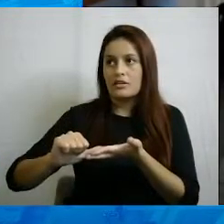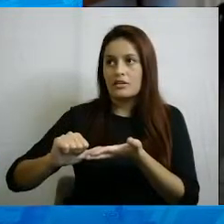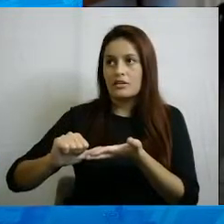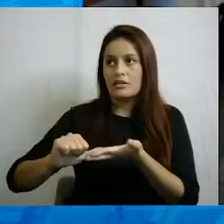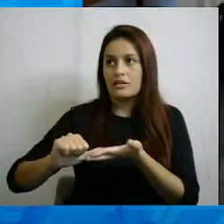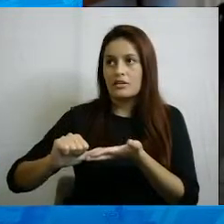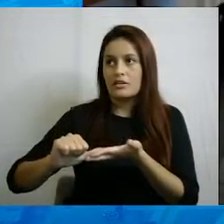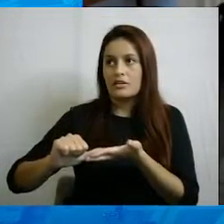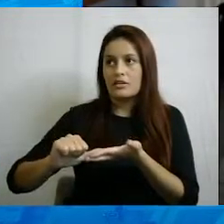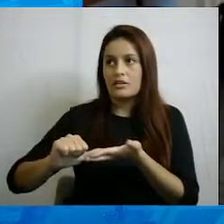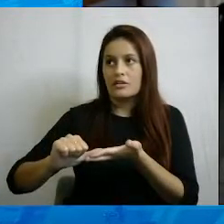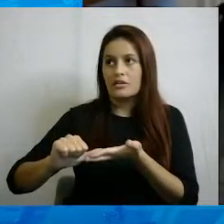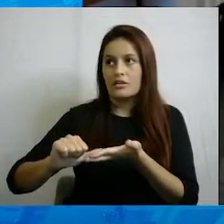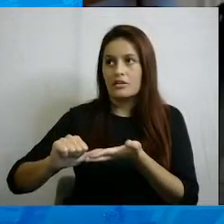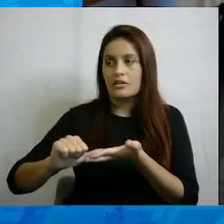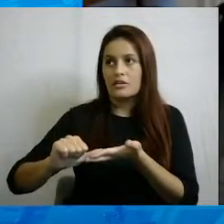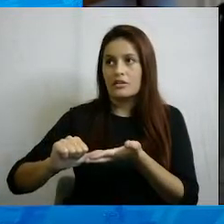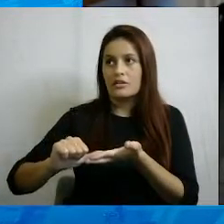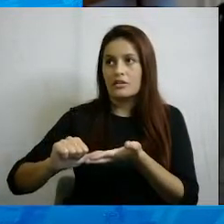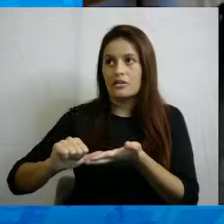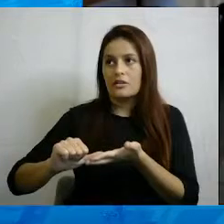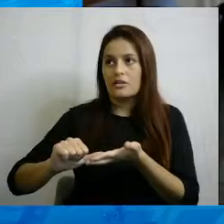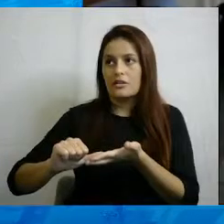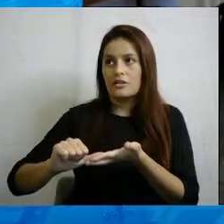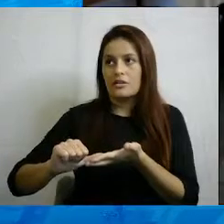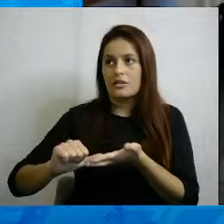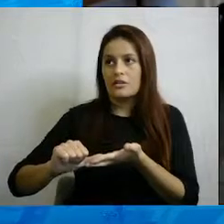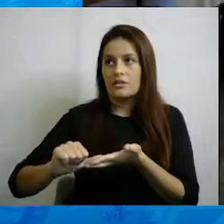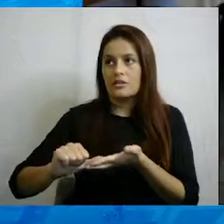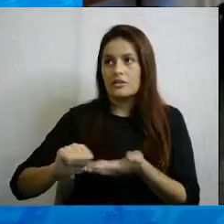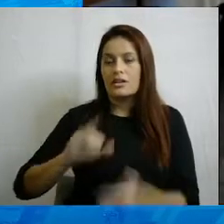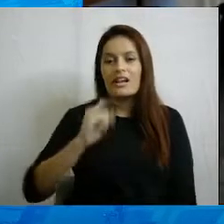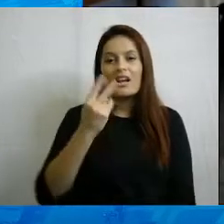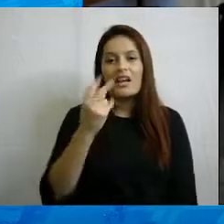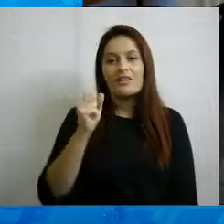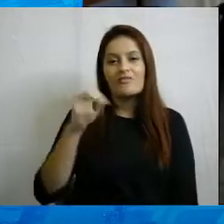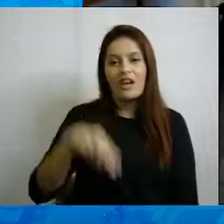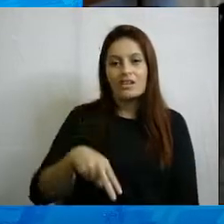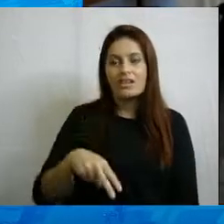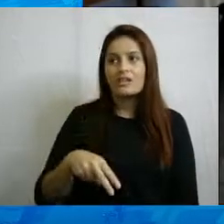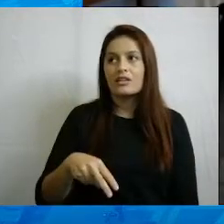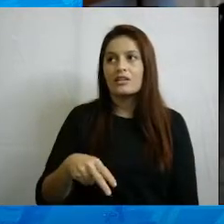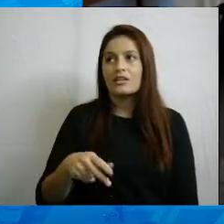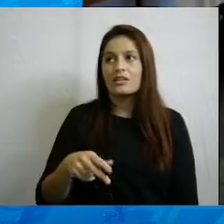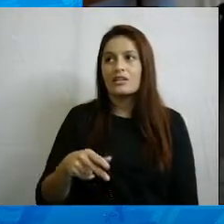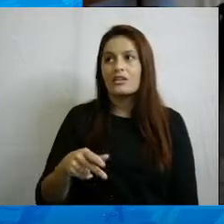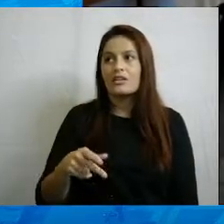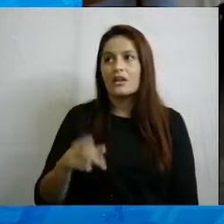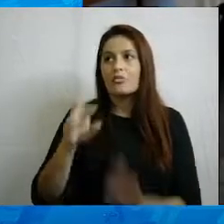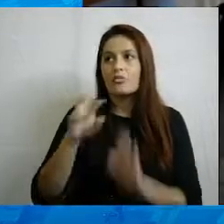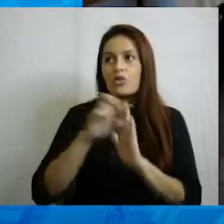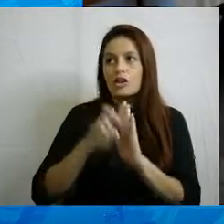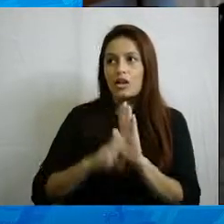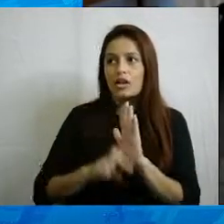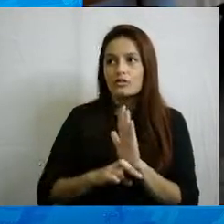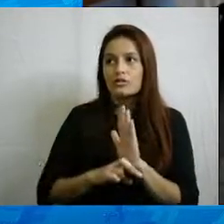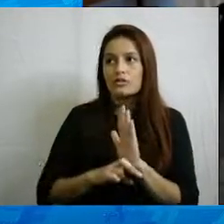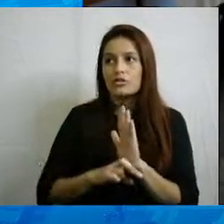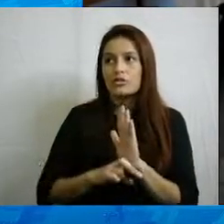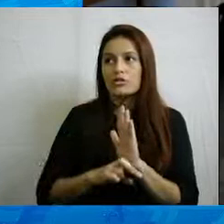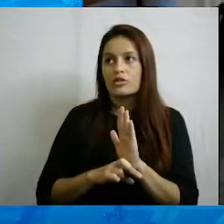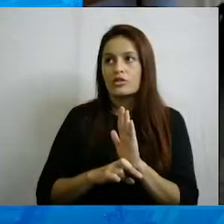¿cuánto se llama este? Se me olvidó el nombre. Iván, a mí en el proyecto de él, de como alcalde, me